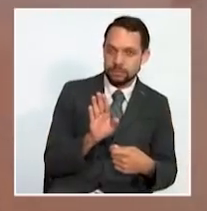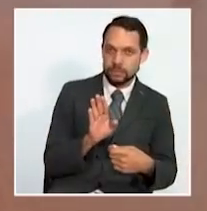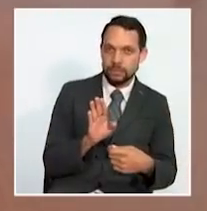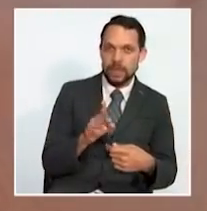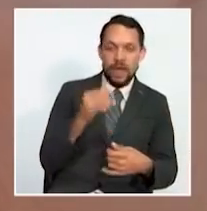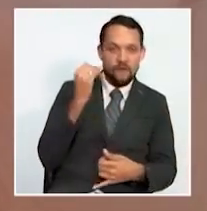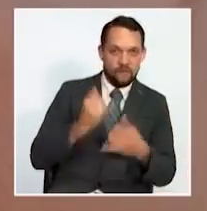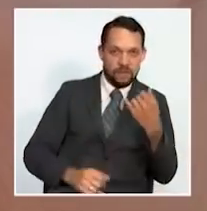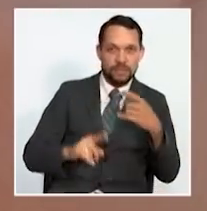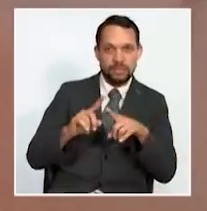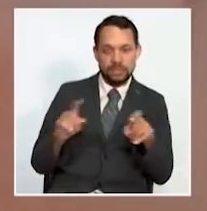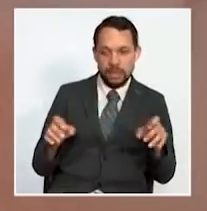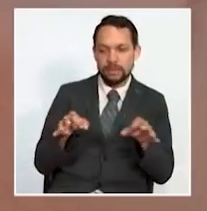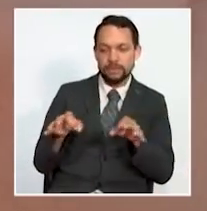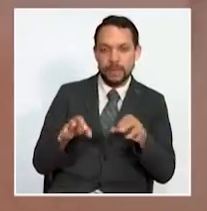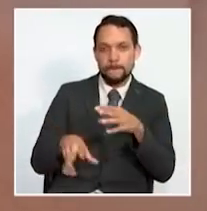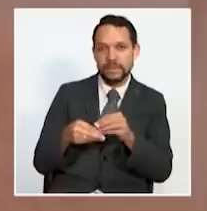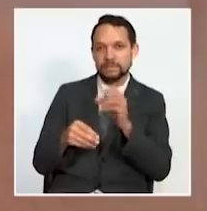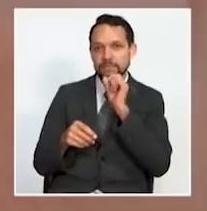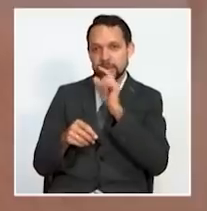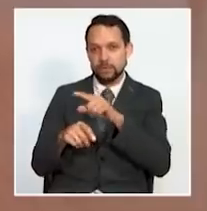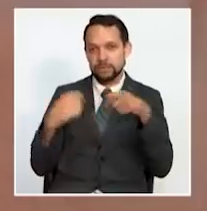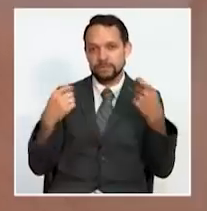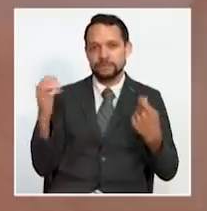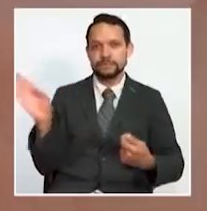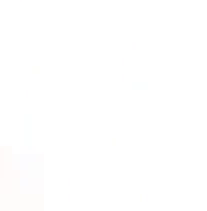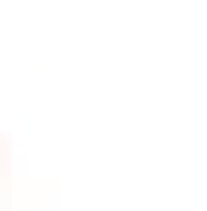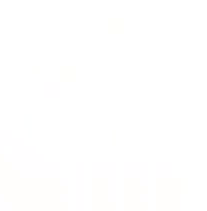tema y continuar con algunas preguntas. Ya volvemos.